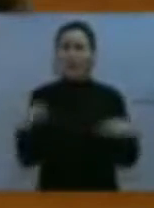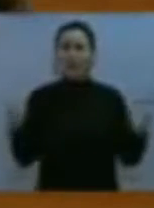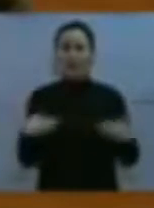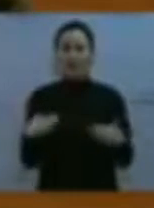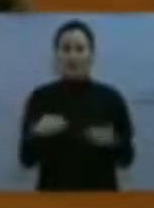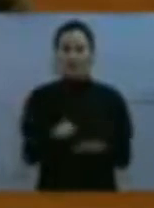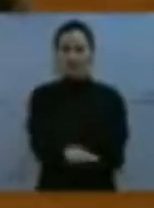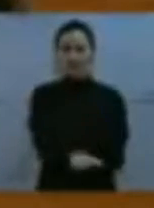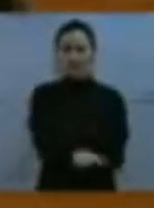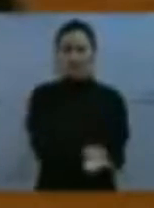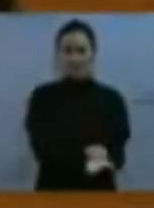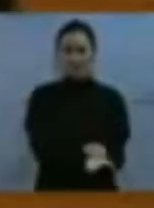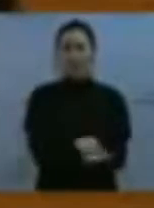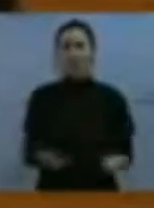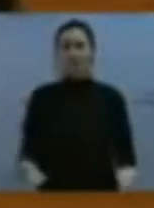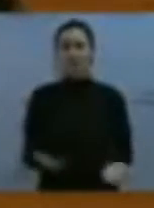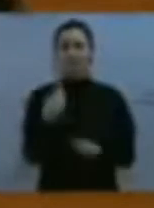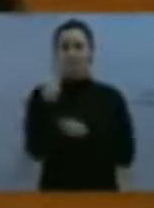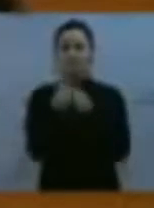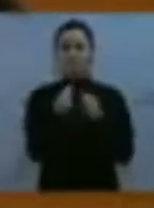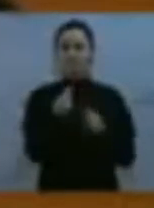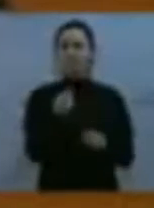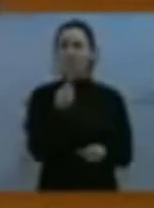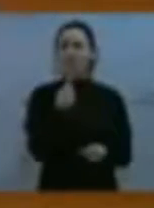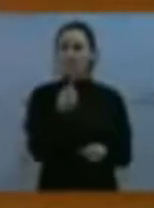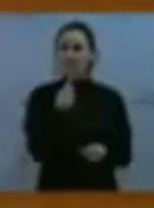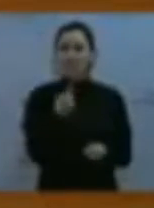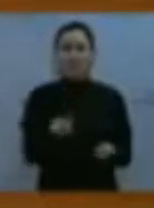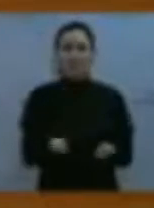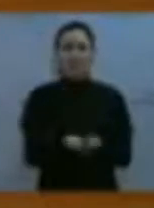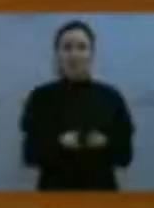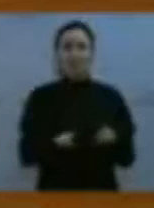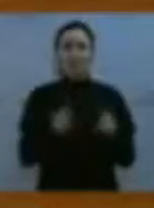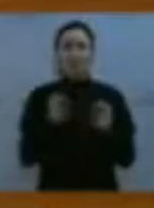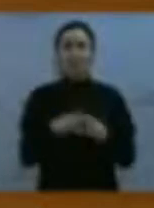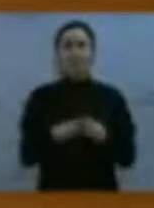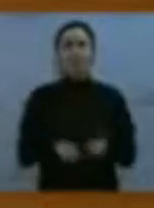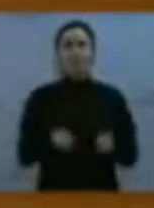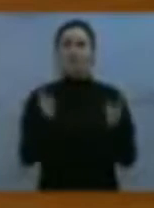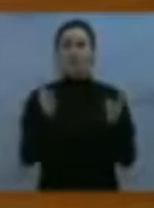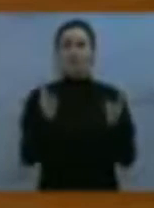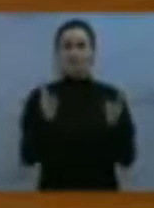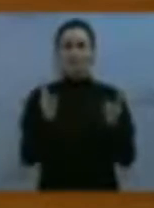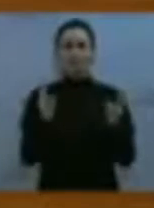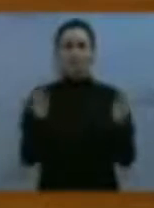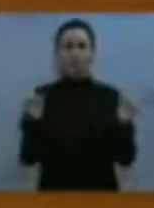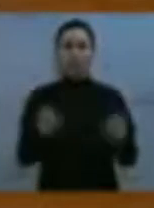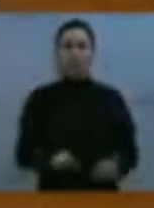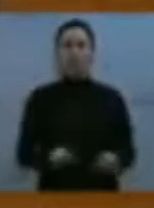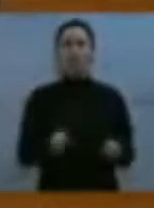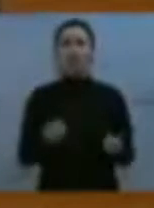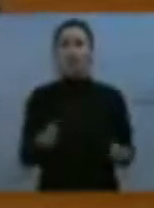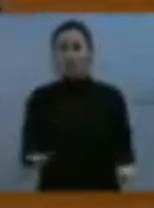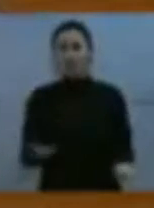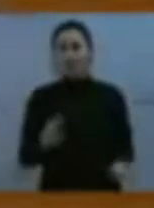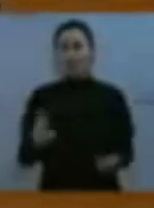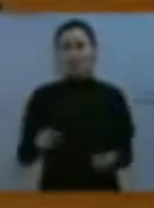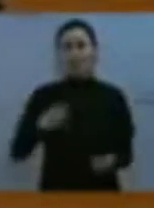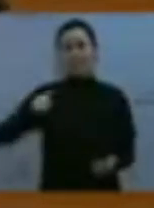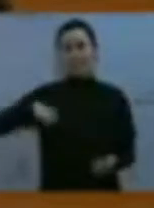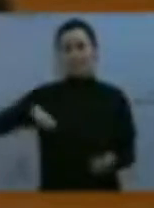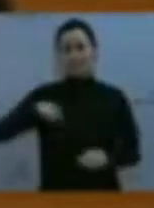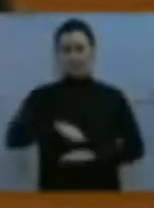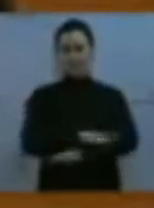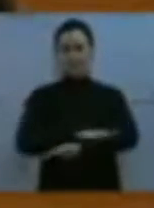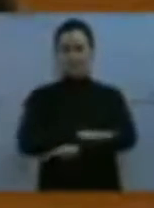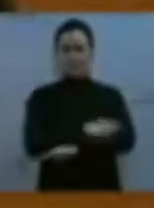está calcinando la democracia. Esto, por una persona que fue vicepresidente del Gobierno de España y que tuvo altas